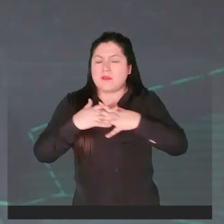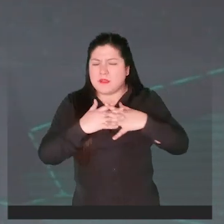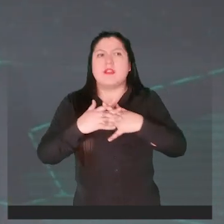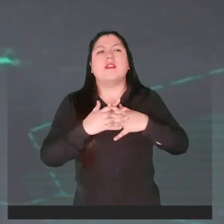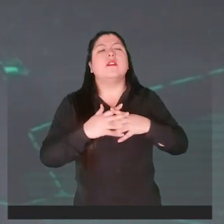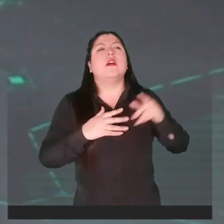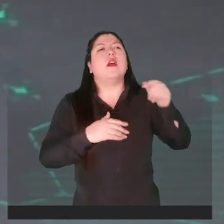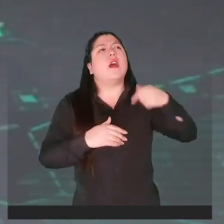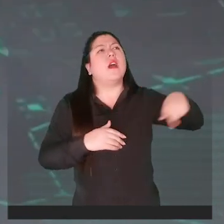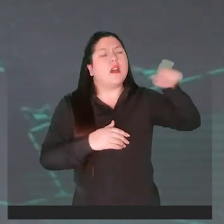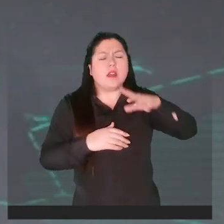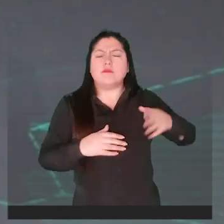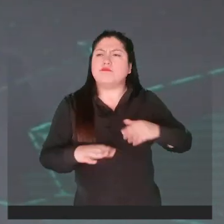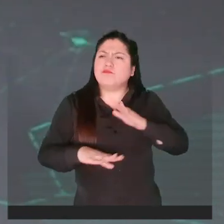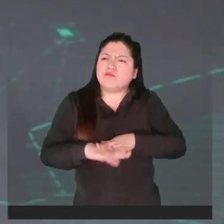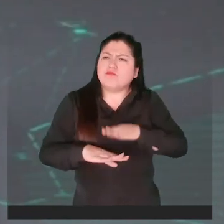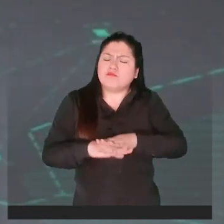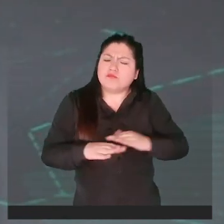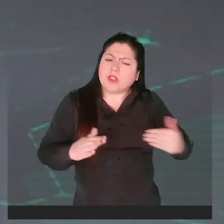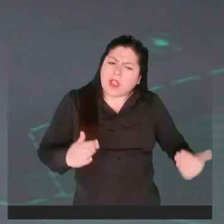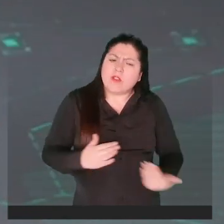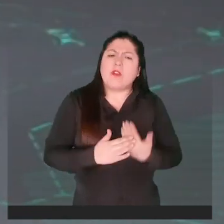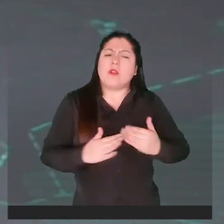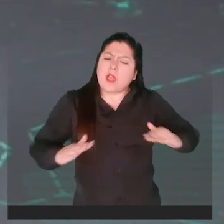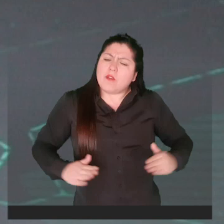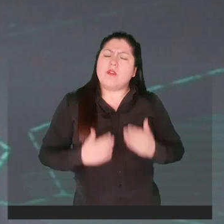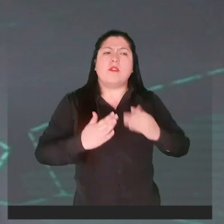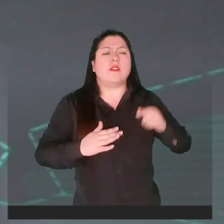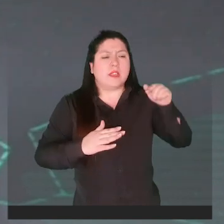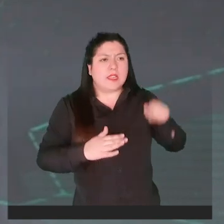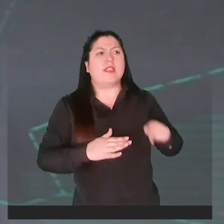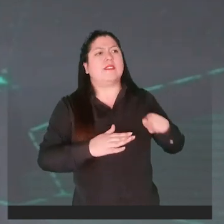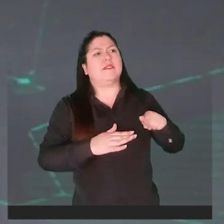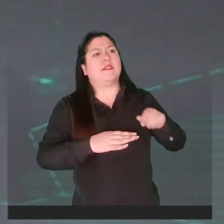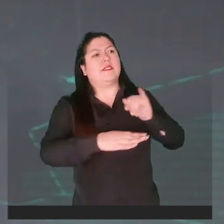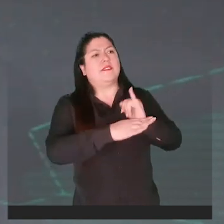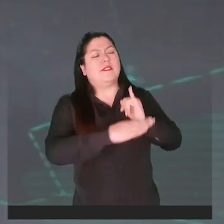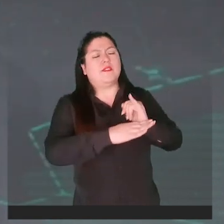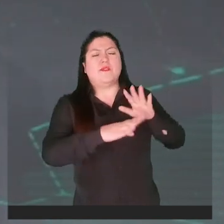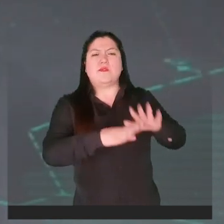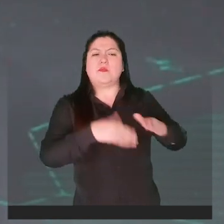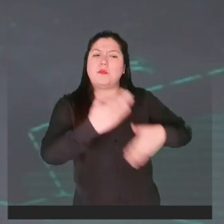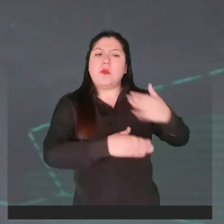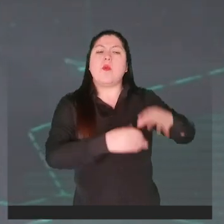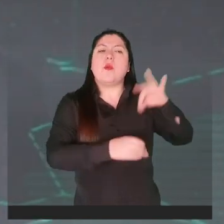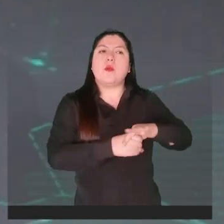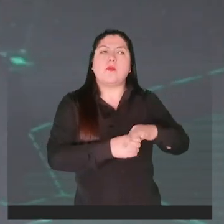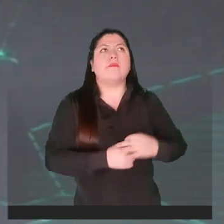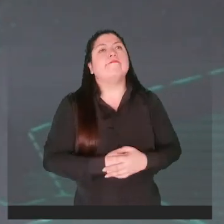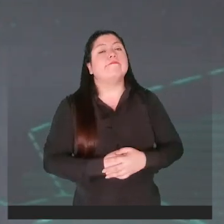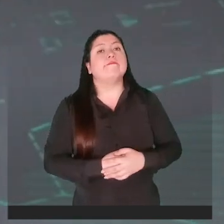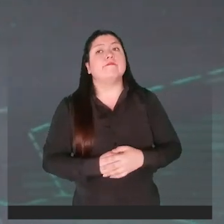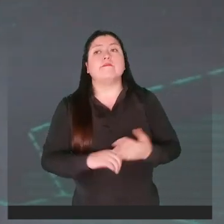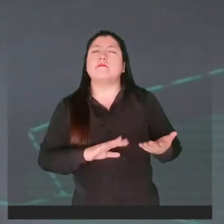sistema electoral que tenemos, hacían llamados para modernizar esta institución normativa en lo electoral. Pues